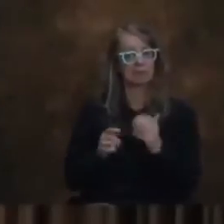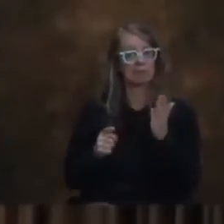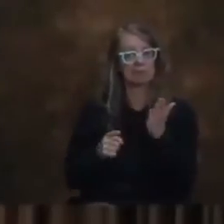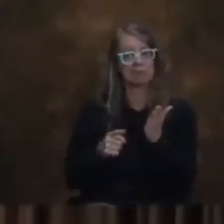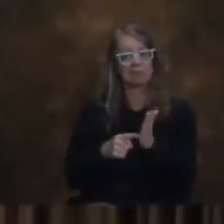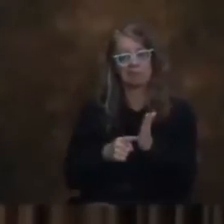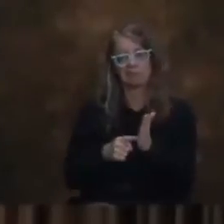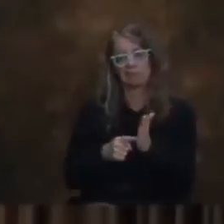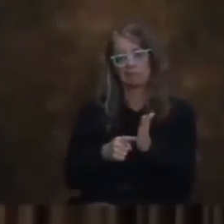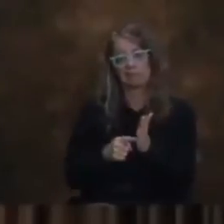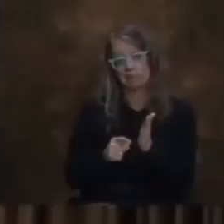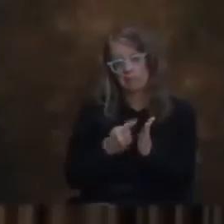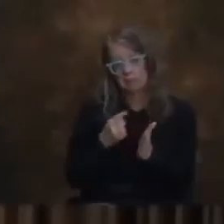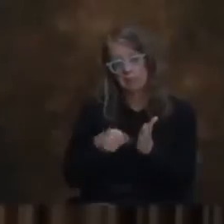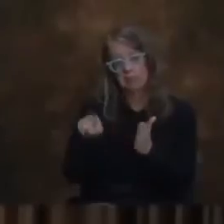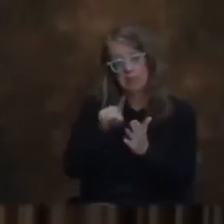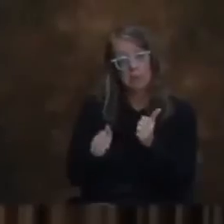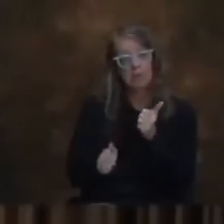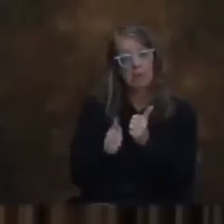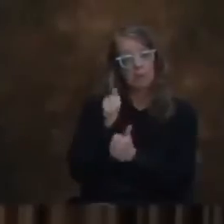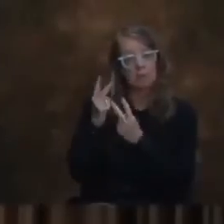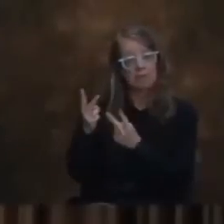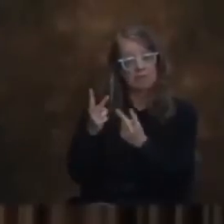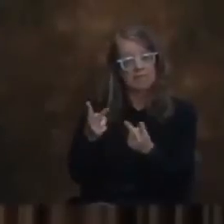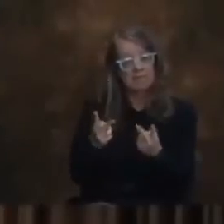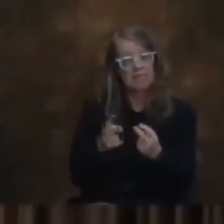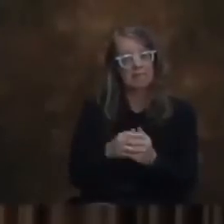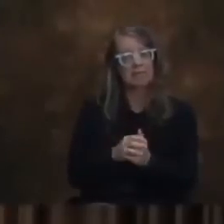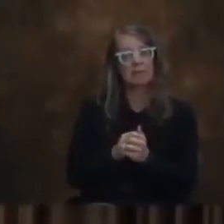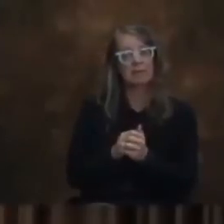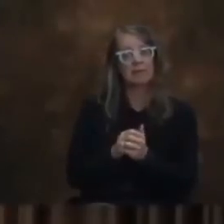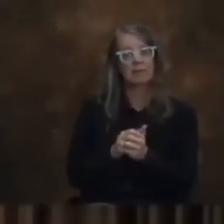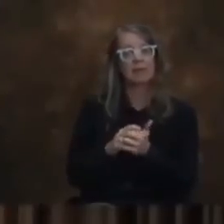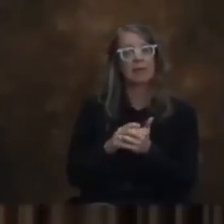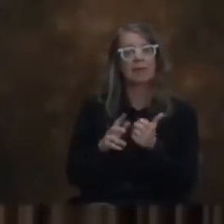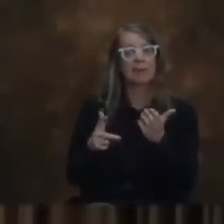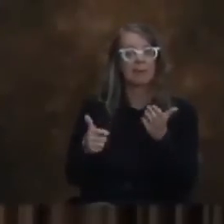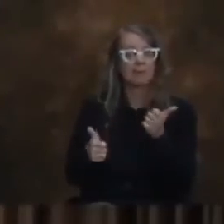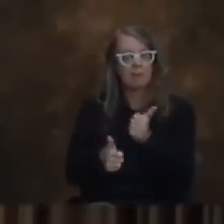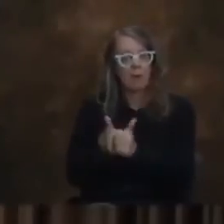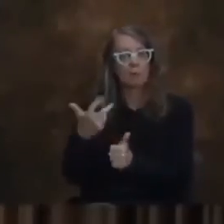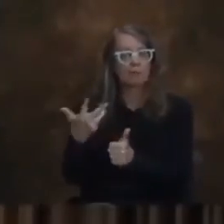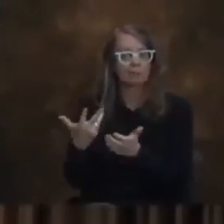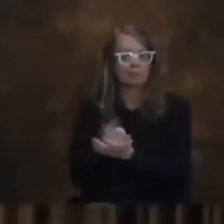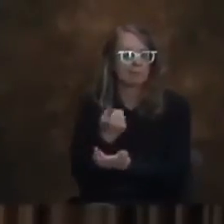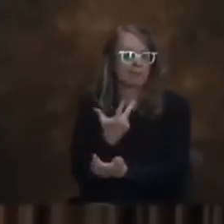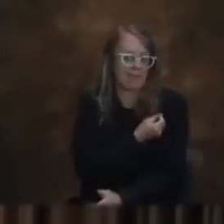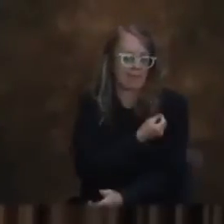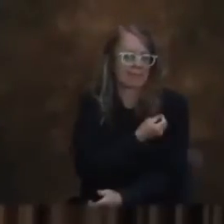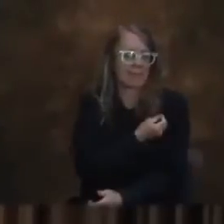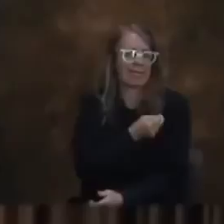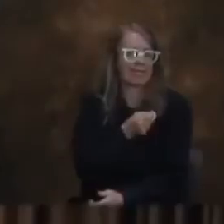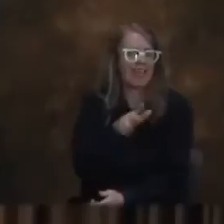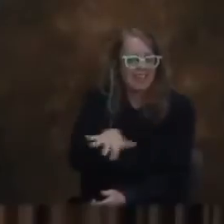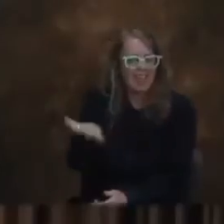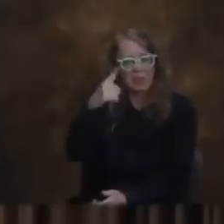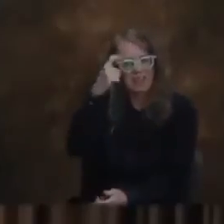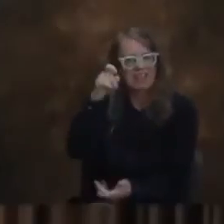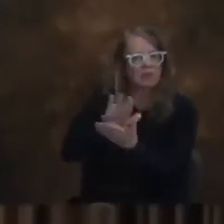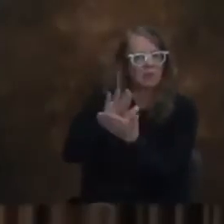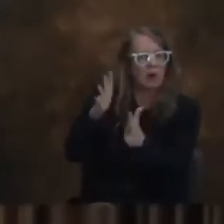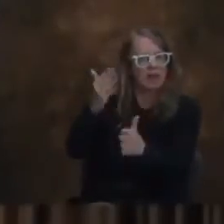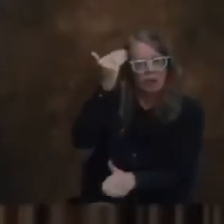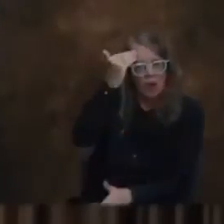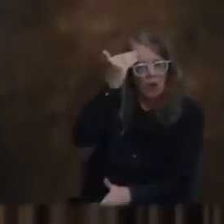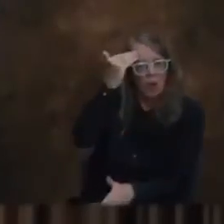visitaron con más frecuencia y administramos esas vacas esas dosis porque es un lugar conocido donde la gente